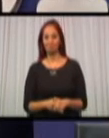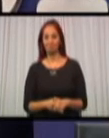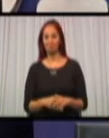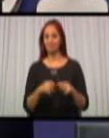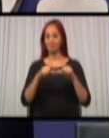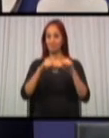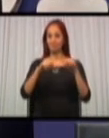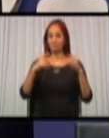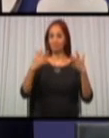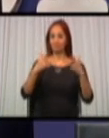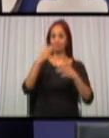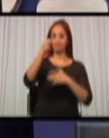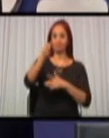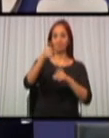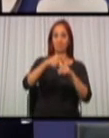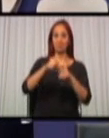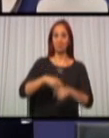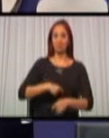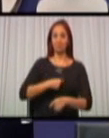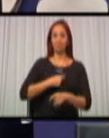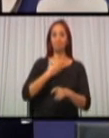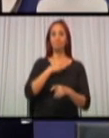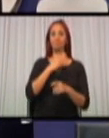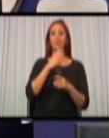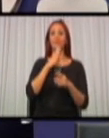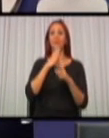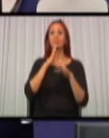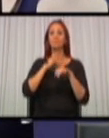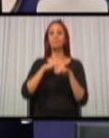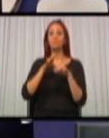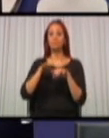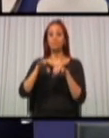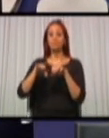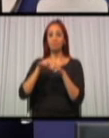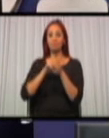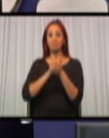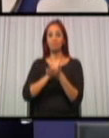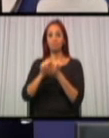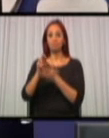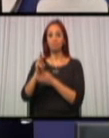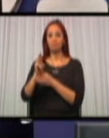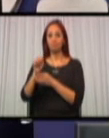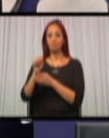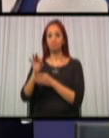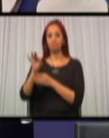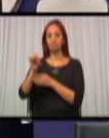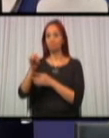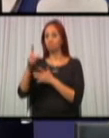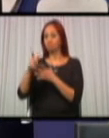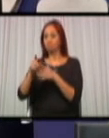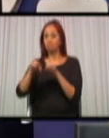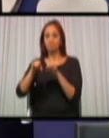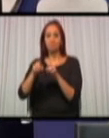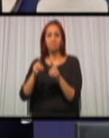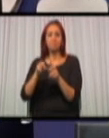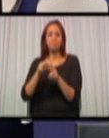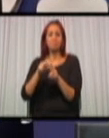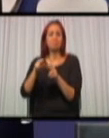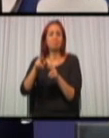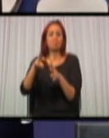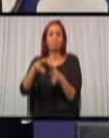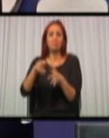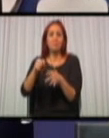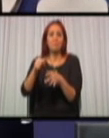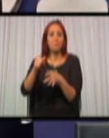Continuamos en Ruta a la Alcaldía y hablando del cantón de San Mateo, un cantón pequeño, un cantón con